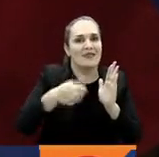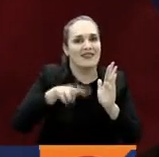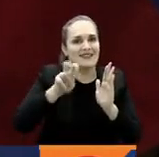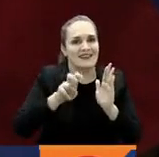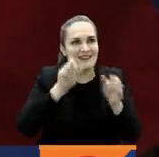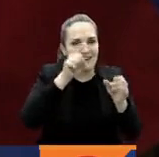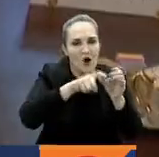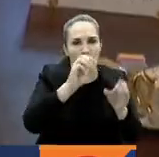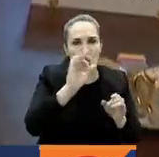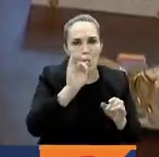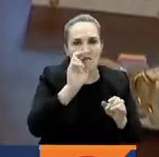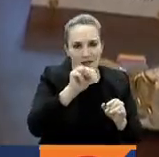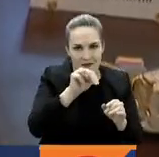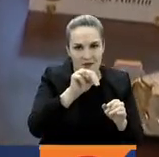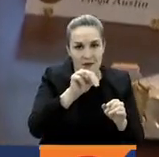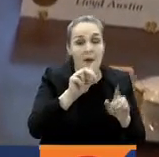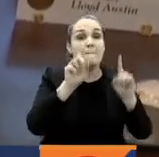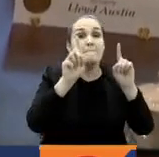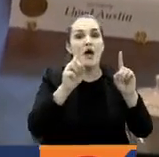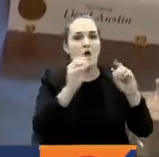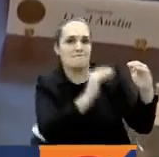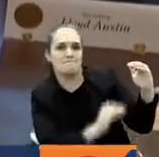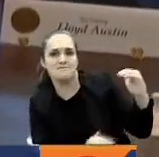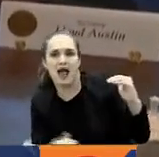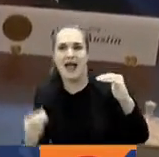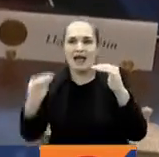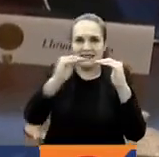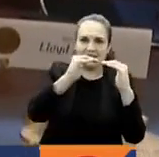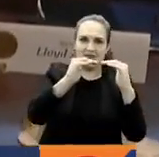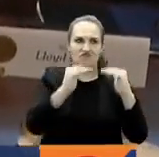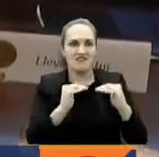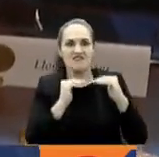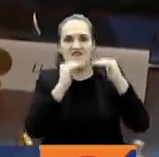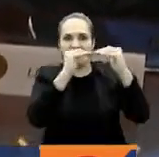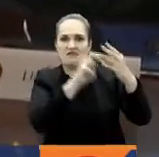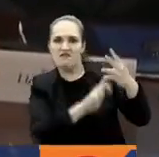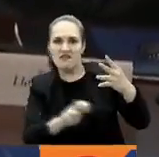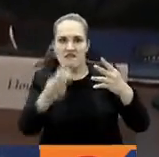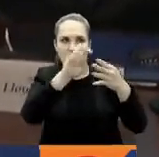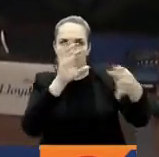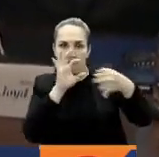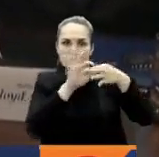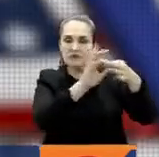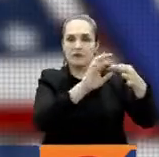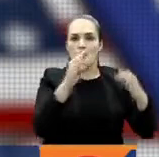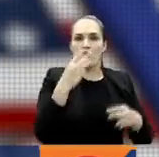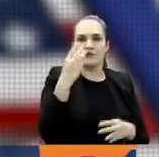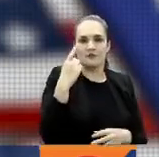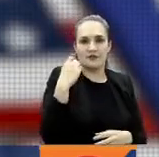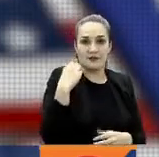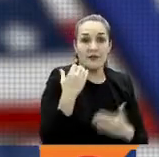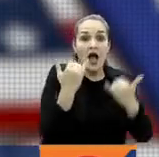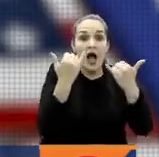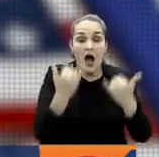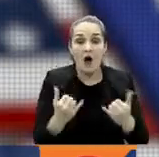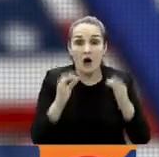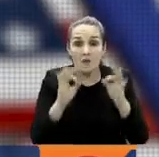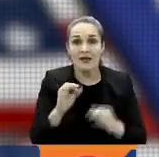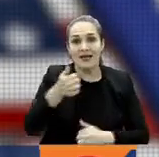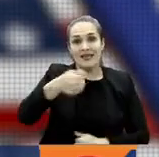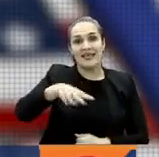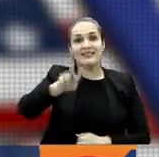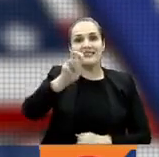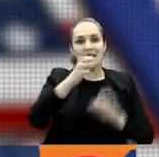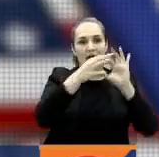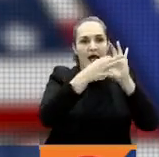unidos en américa latina' reforzaría su asociación bilateral y multilateral con washington eeuu tiene actualmente 17 aliados